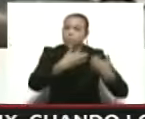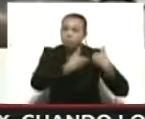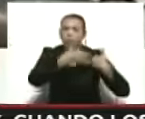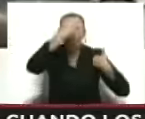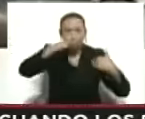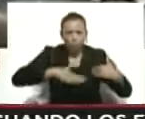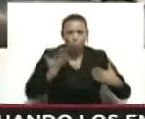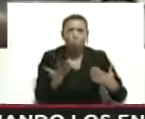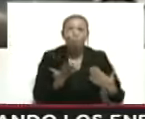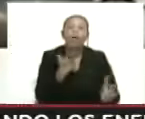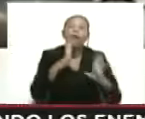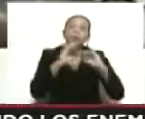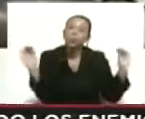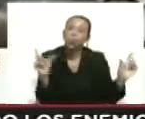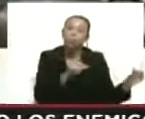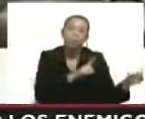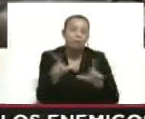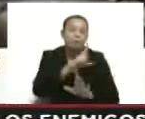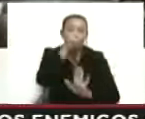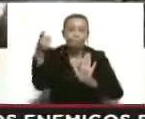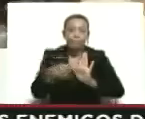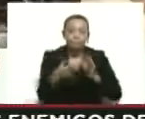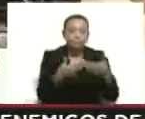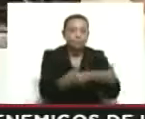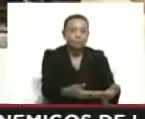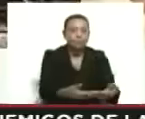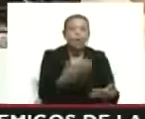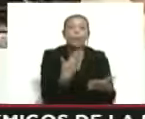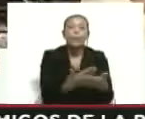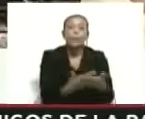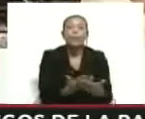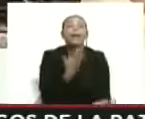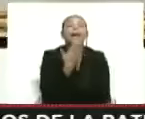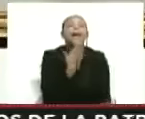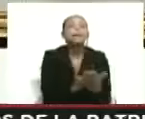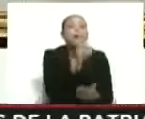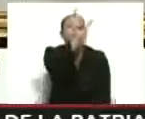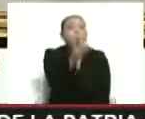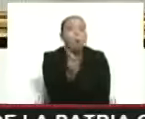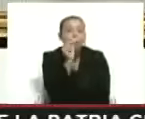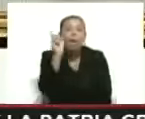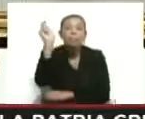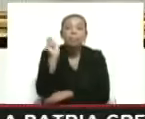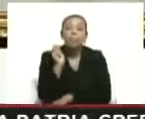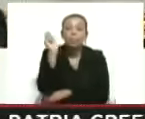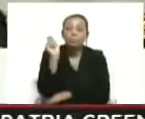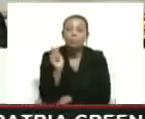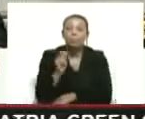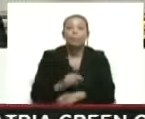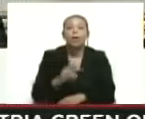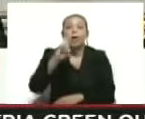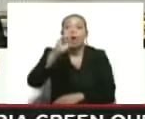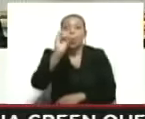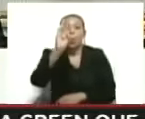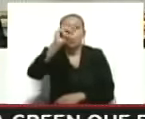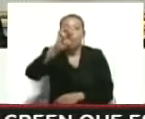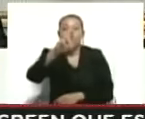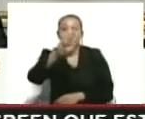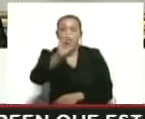cargos. Eso es todo, colegas diputados. Muchas gracias, diputado Romero.